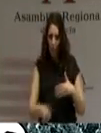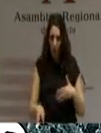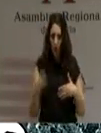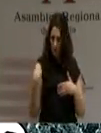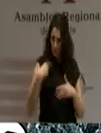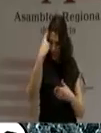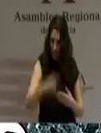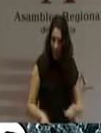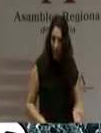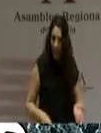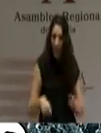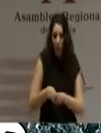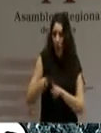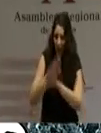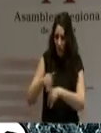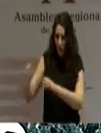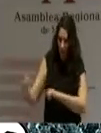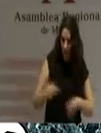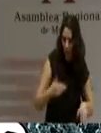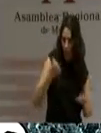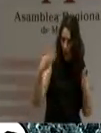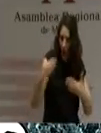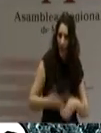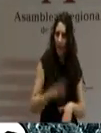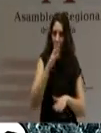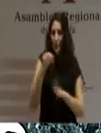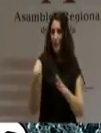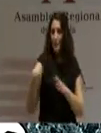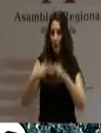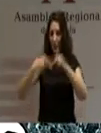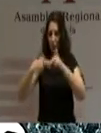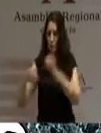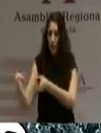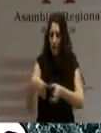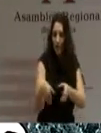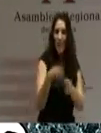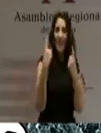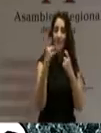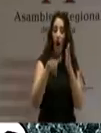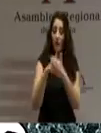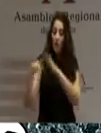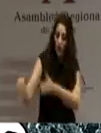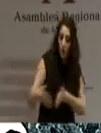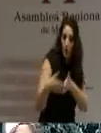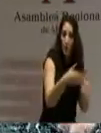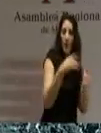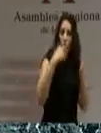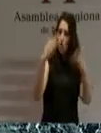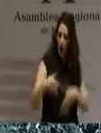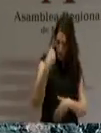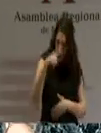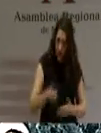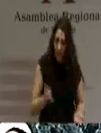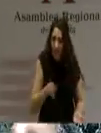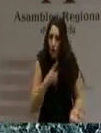caudales, además, que no reciben, porque no están hechas las infraestructuras necesarias para que llegue el agua? ¿Eso lo sabe usted? ¿Usted qué dice a nosotros